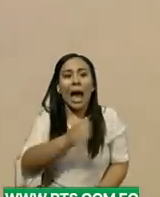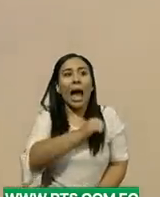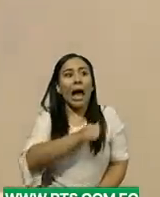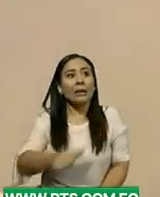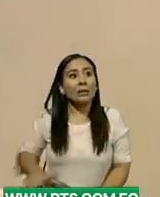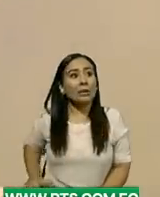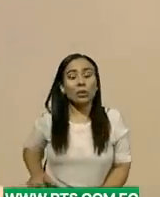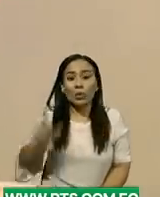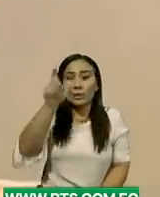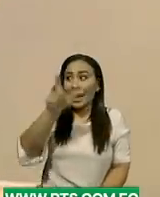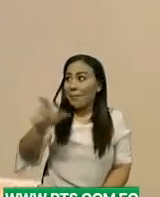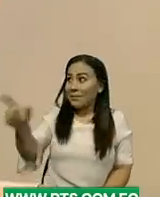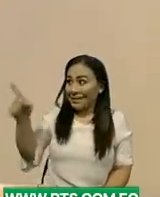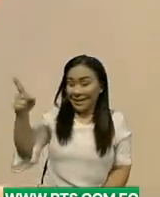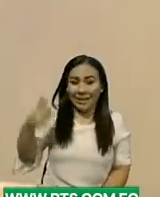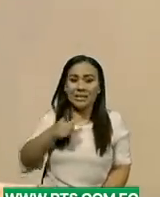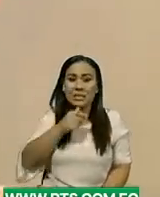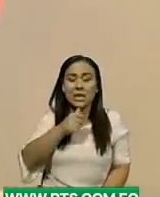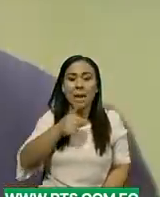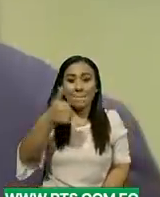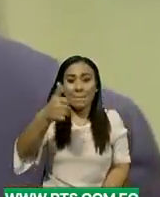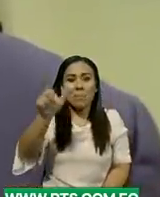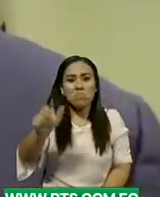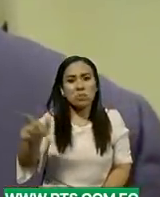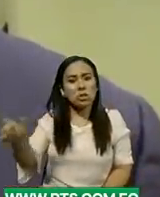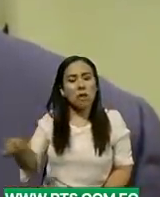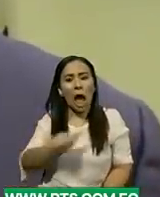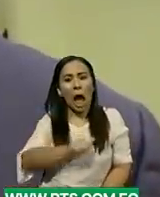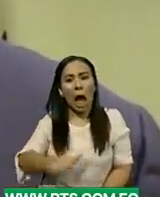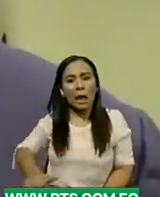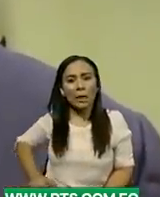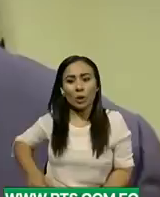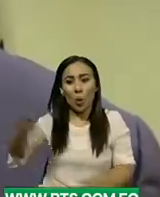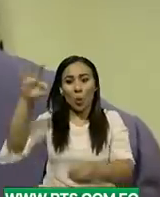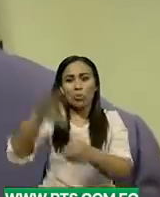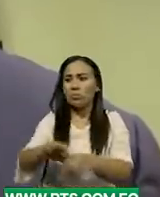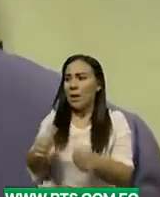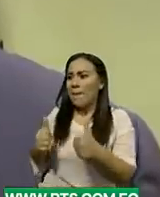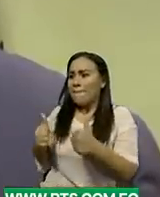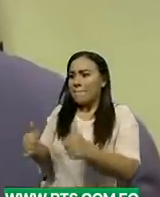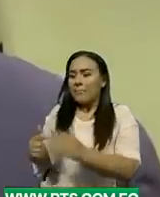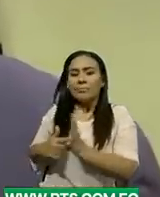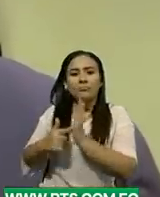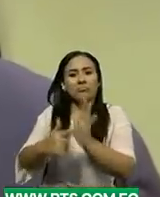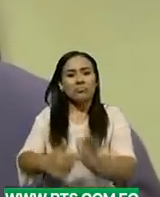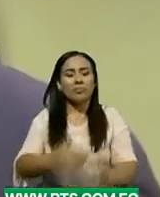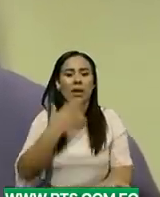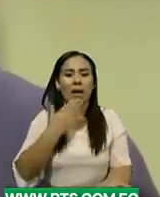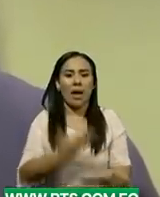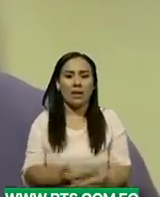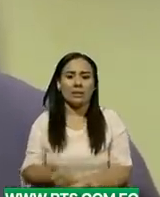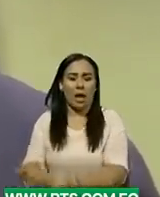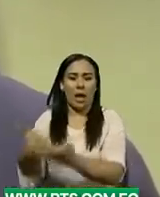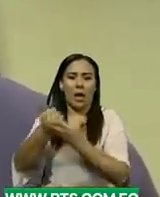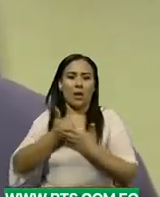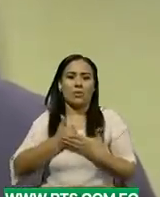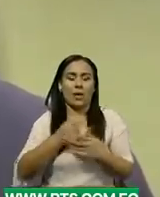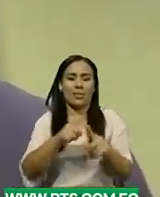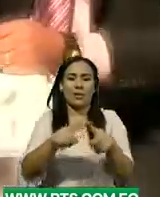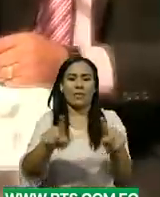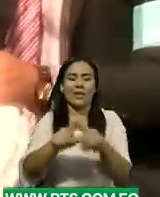los internos fue ejemplar. Significa que empezamos con pie derecho gracias a la ayuda y contribución de las